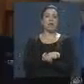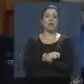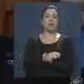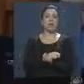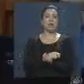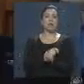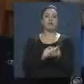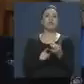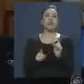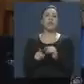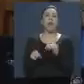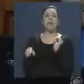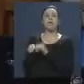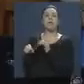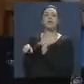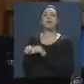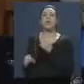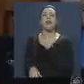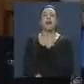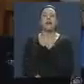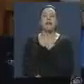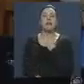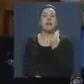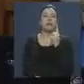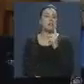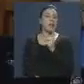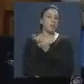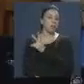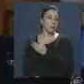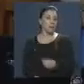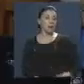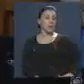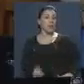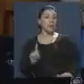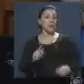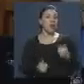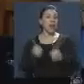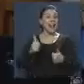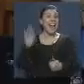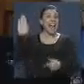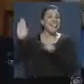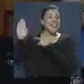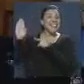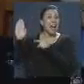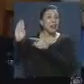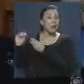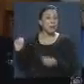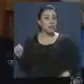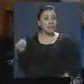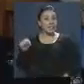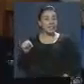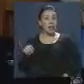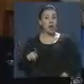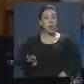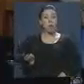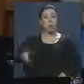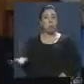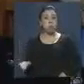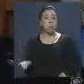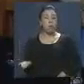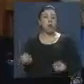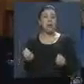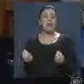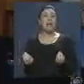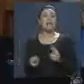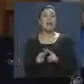en un simple buzón de los intereses, no de un presidente, sino que de un candidato a presidente. Si hoy se doblegan así, ¿qué